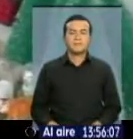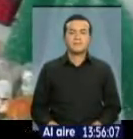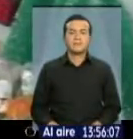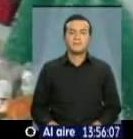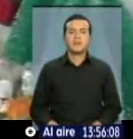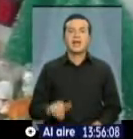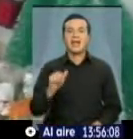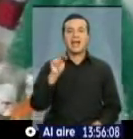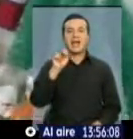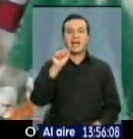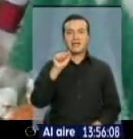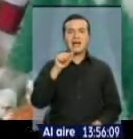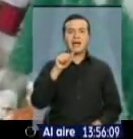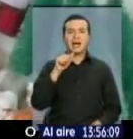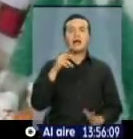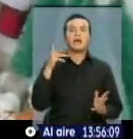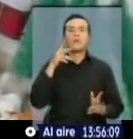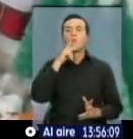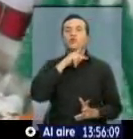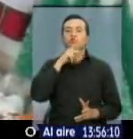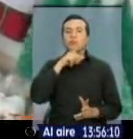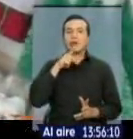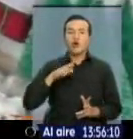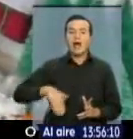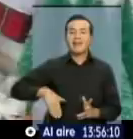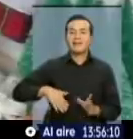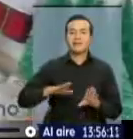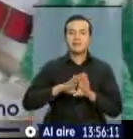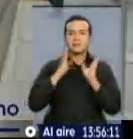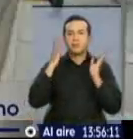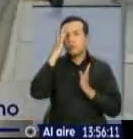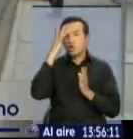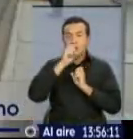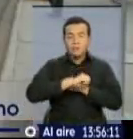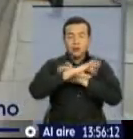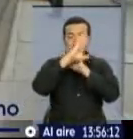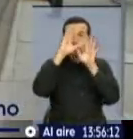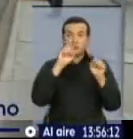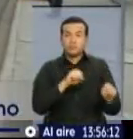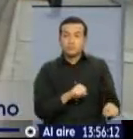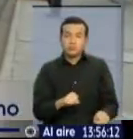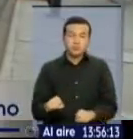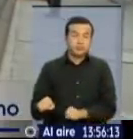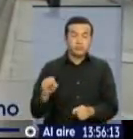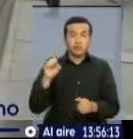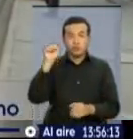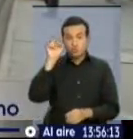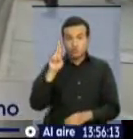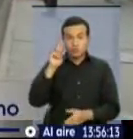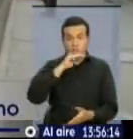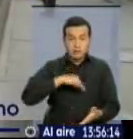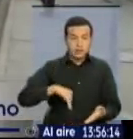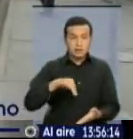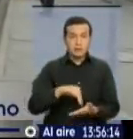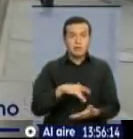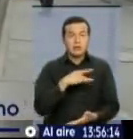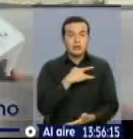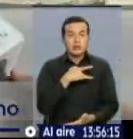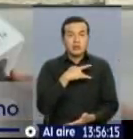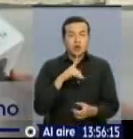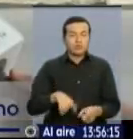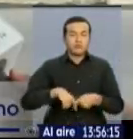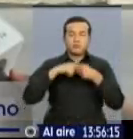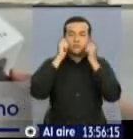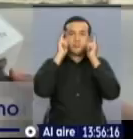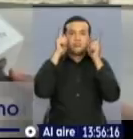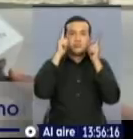Ana abrió más tarde su negocio en Puerto Viejo, pues tras los sismos de esta madrugada con epicentro en la zona sur de Manabí, su descanso se interrumpió. Yo